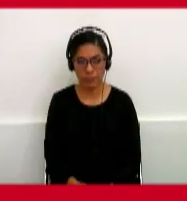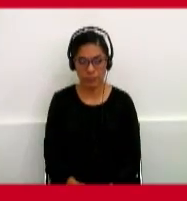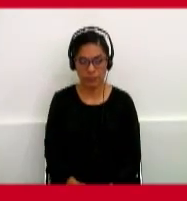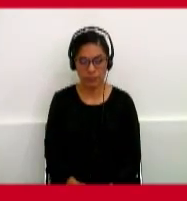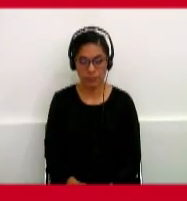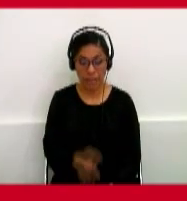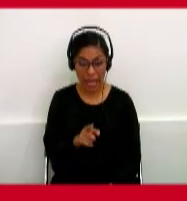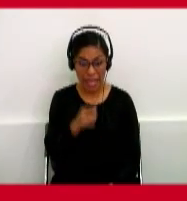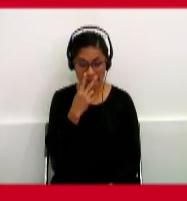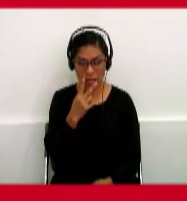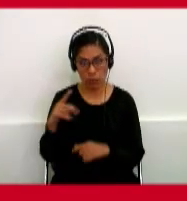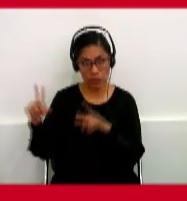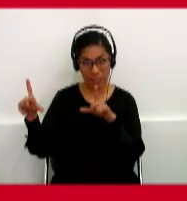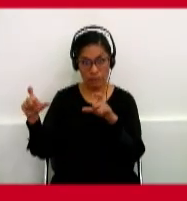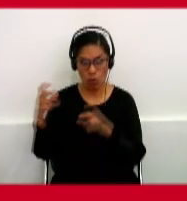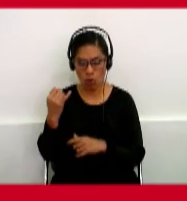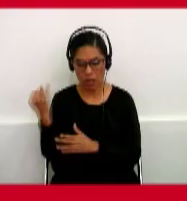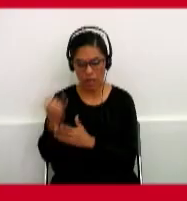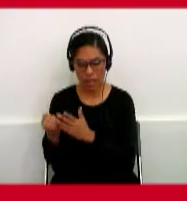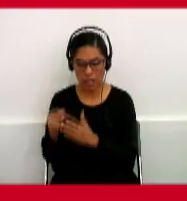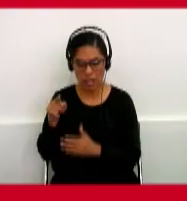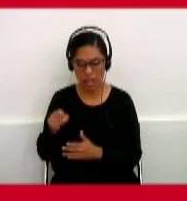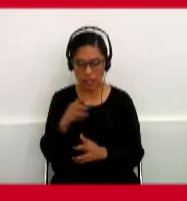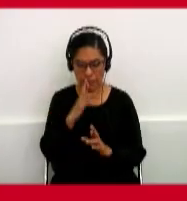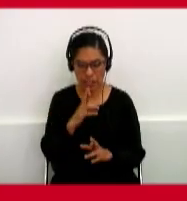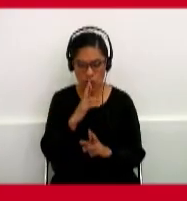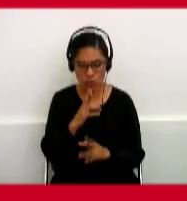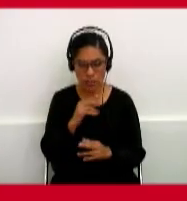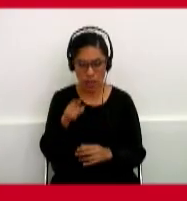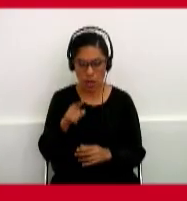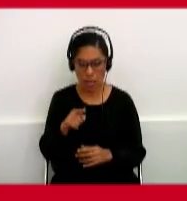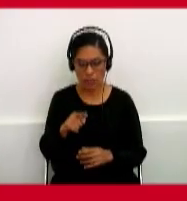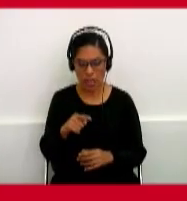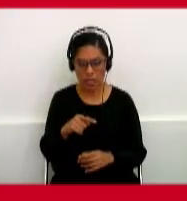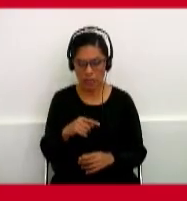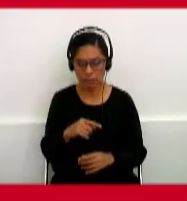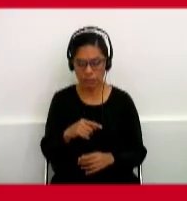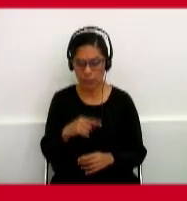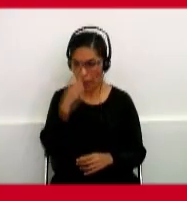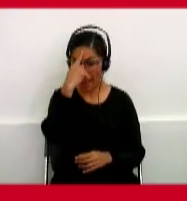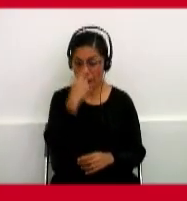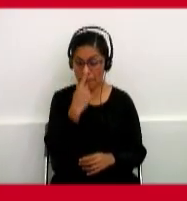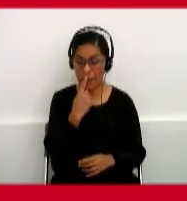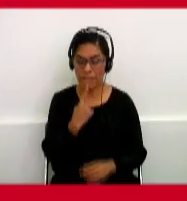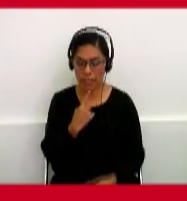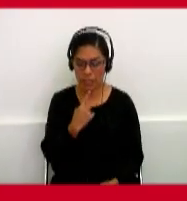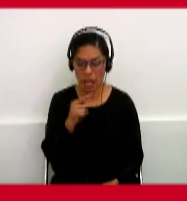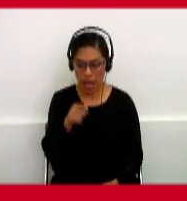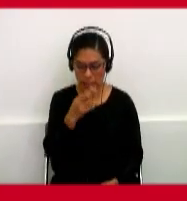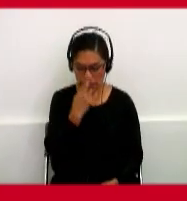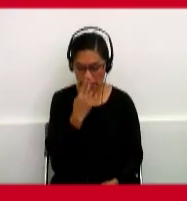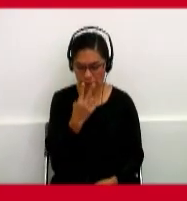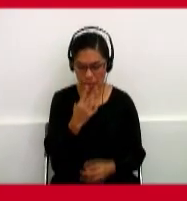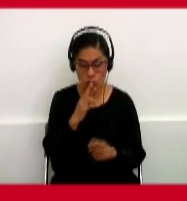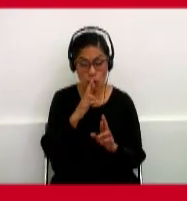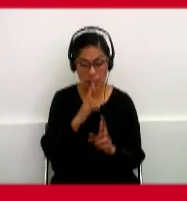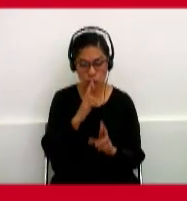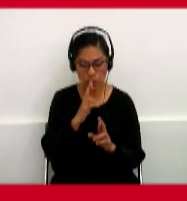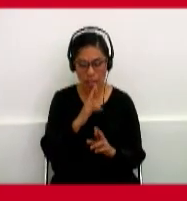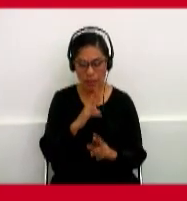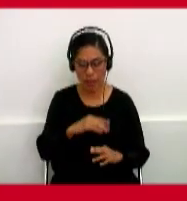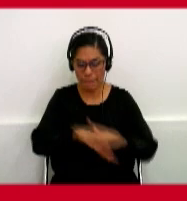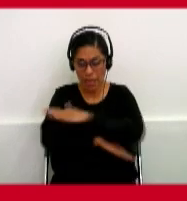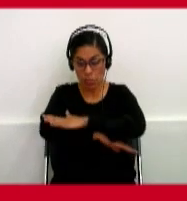Bueno, y acá ya muestro también los resultados pero ya en el perfil, ¿no? Como pueden ver, acá estoy mostrando los resultados para la superficie de